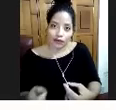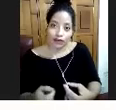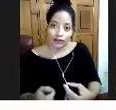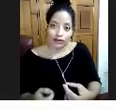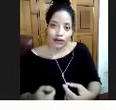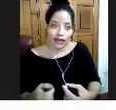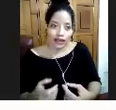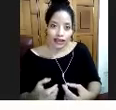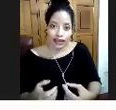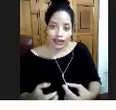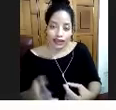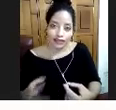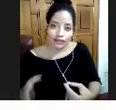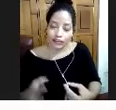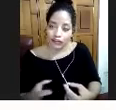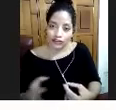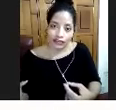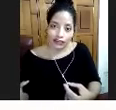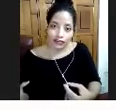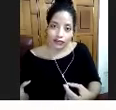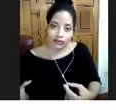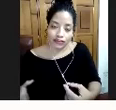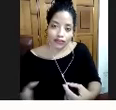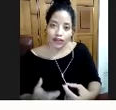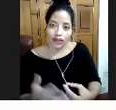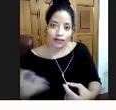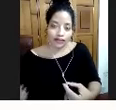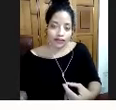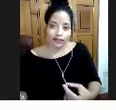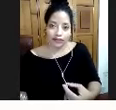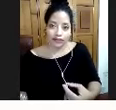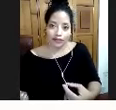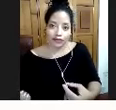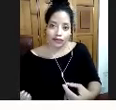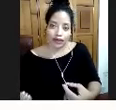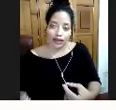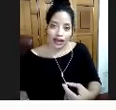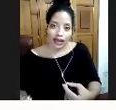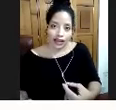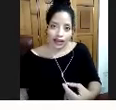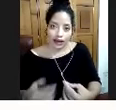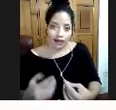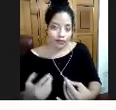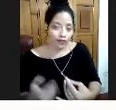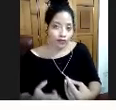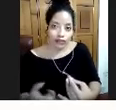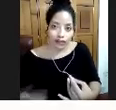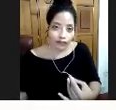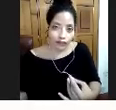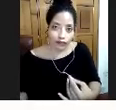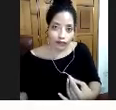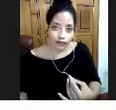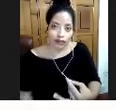situaciones cuando las y los niños están dentro de una sesión y aparece una tercera persona a